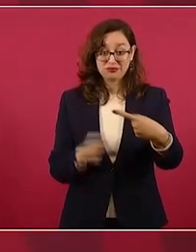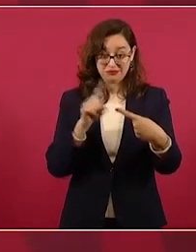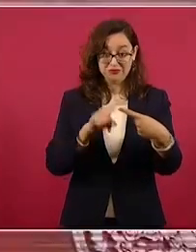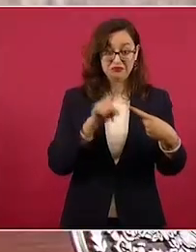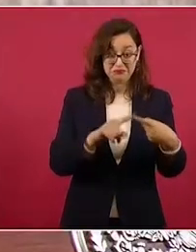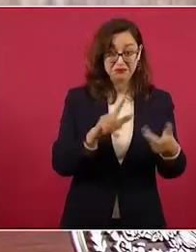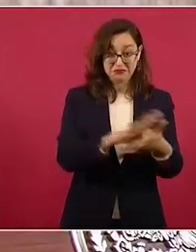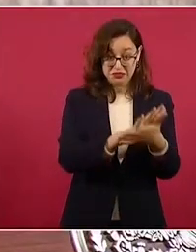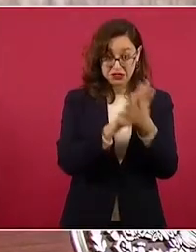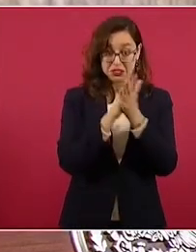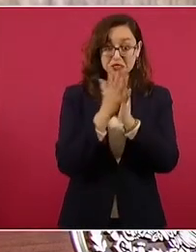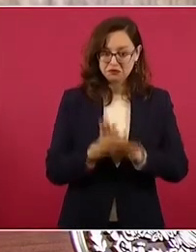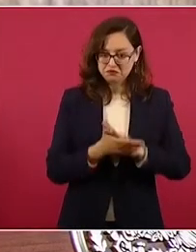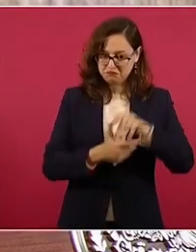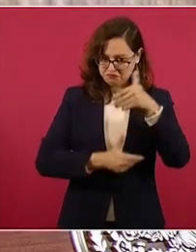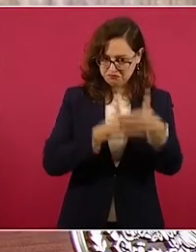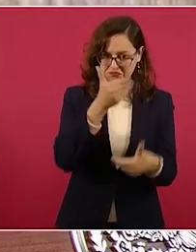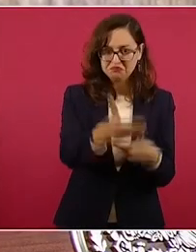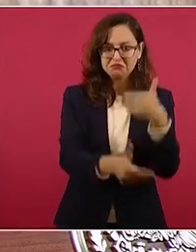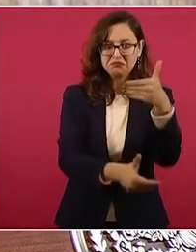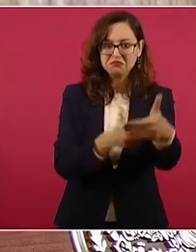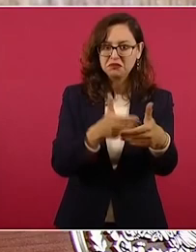o retroceso?